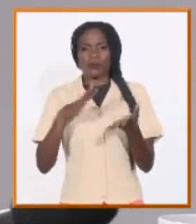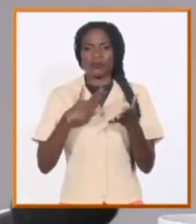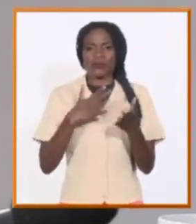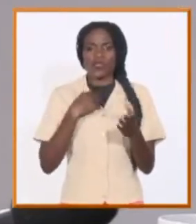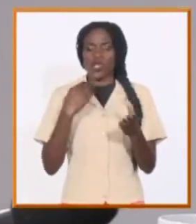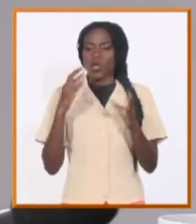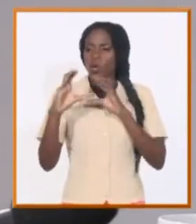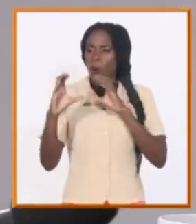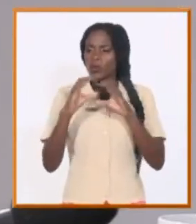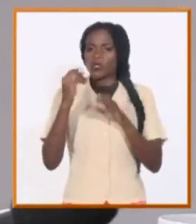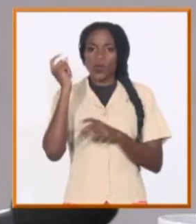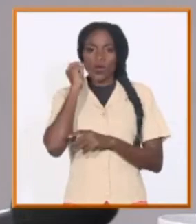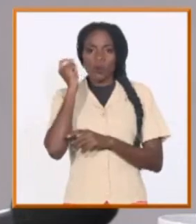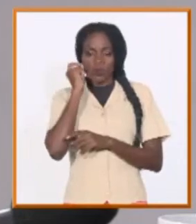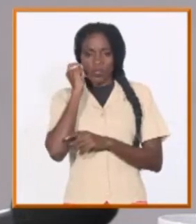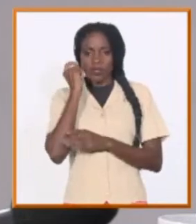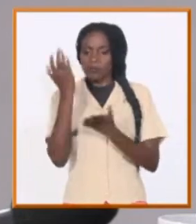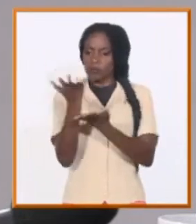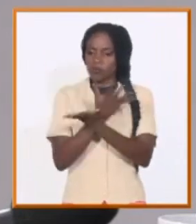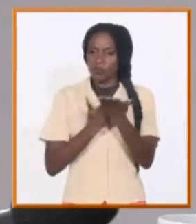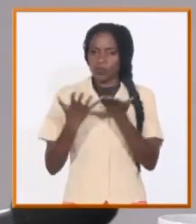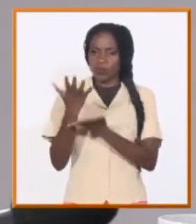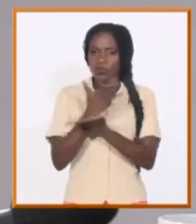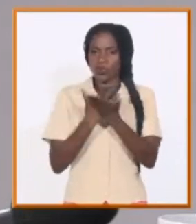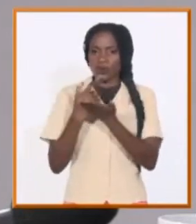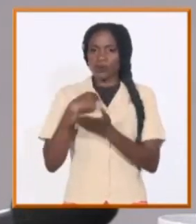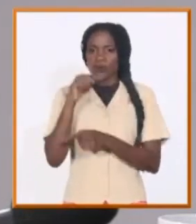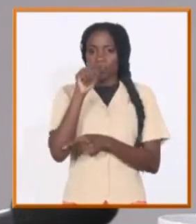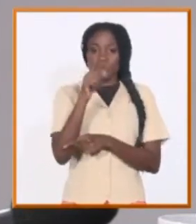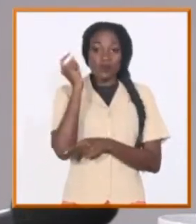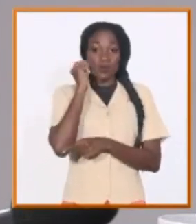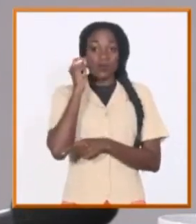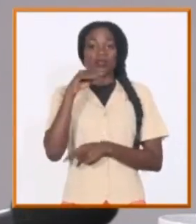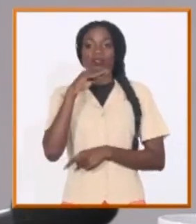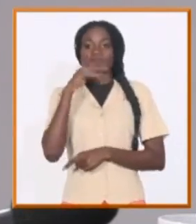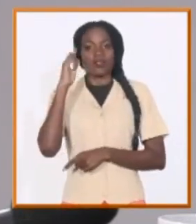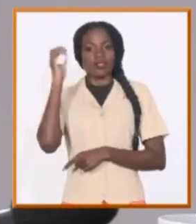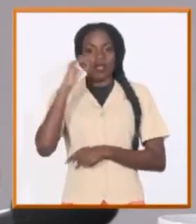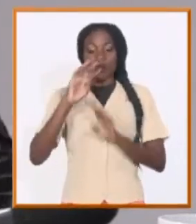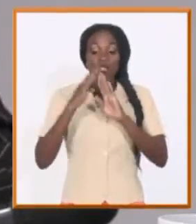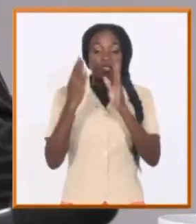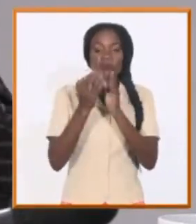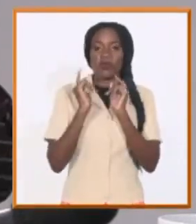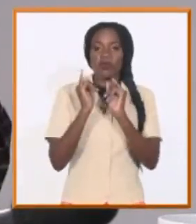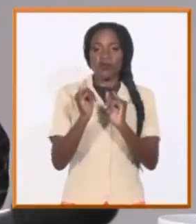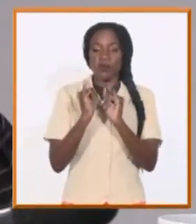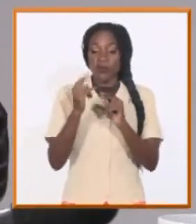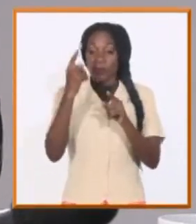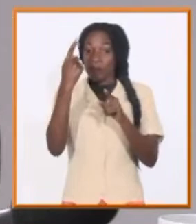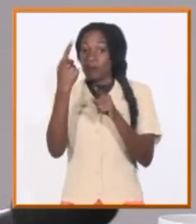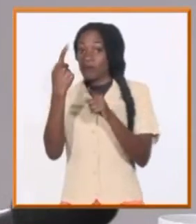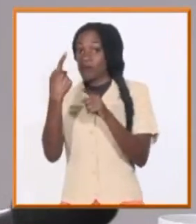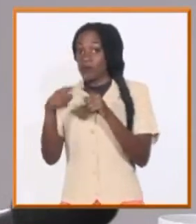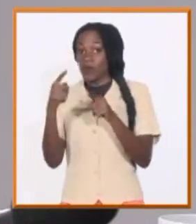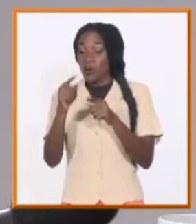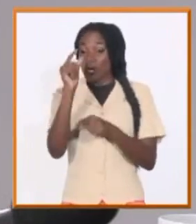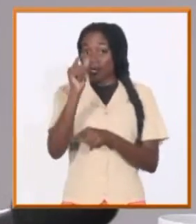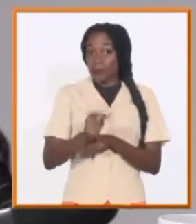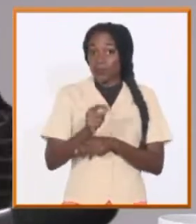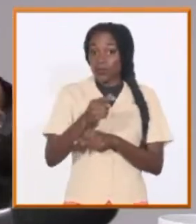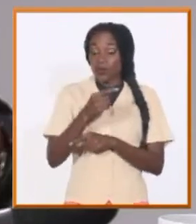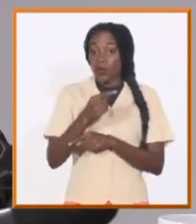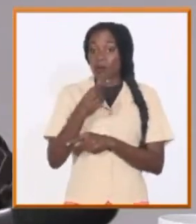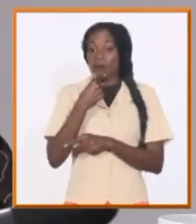con una muchacha que se llamaba Milena Villamontes, y decían, bueno, la muchacha de azul sabe toda la información, pero incluso habían personas